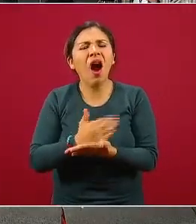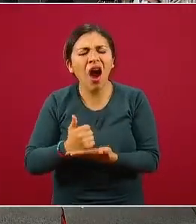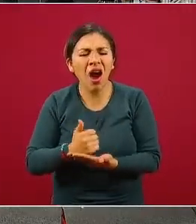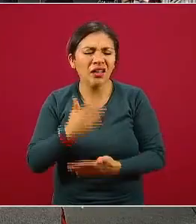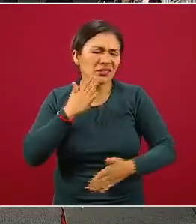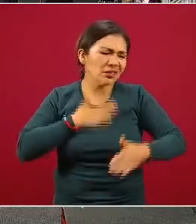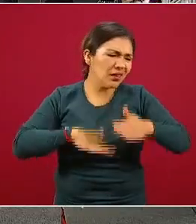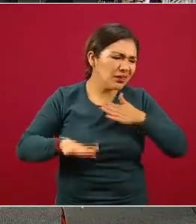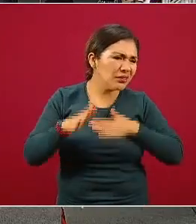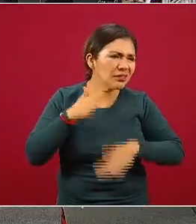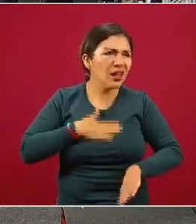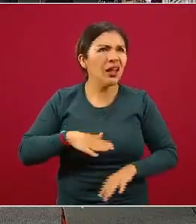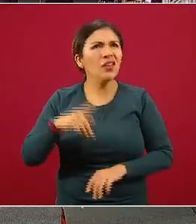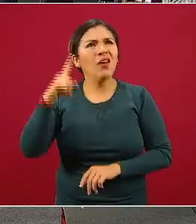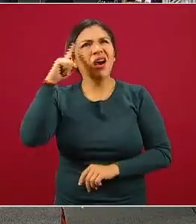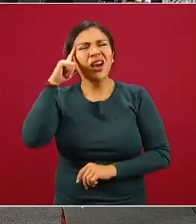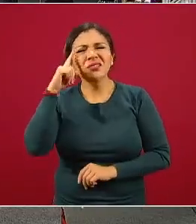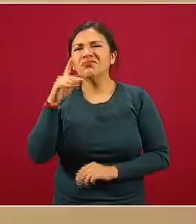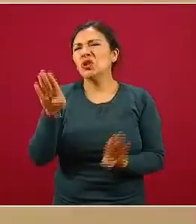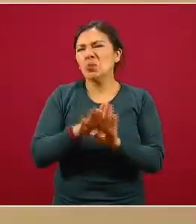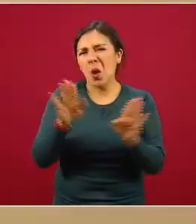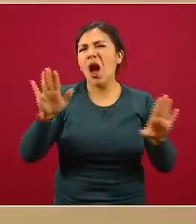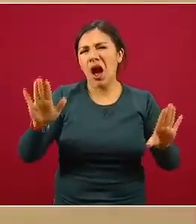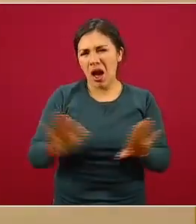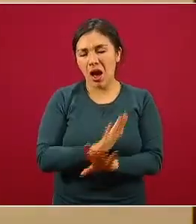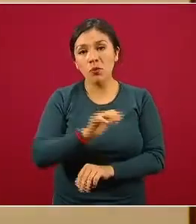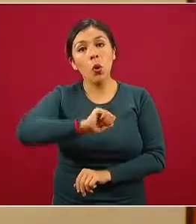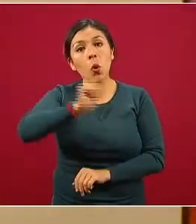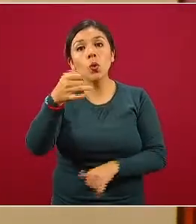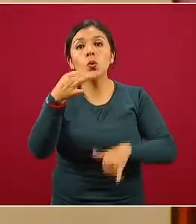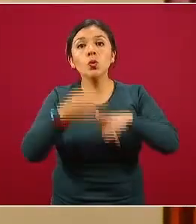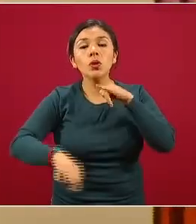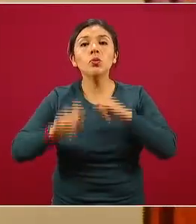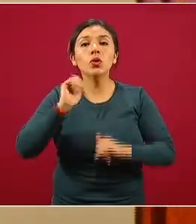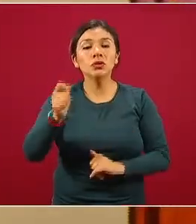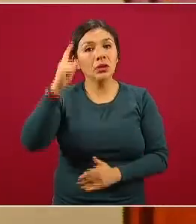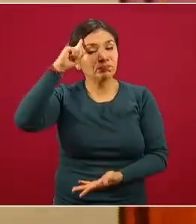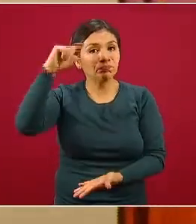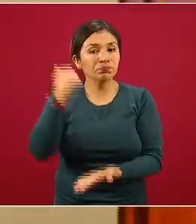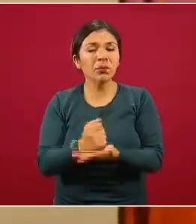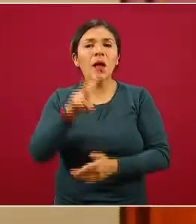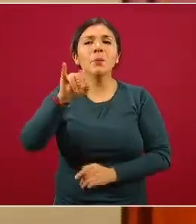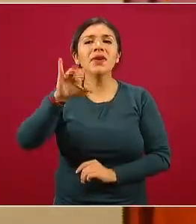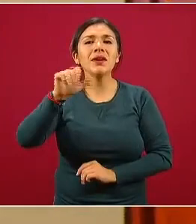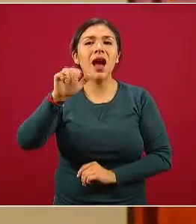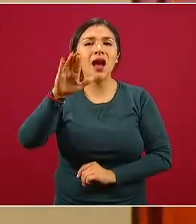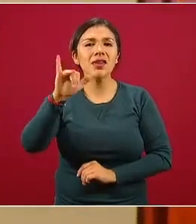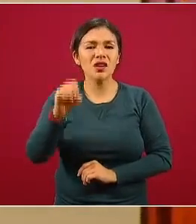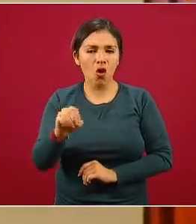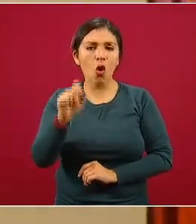fatiga, también alteraciones emocionales. Y por último sería el trauma vicario, que también